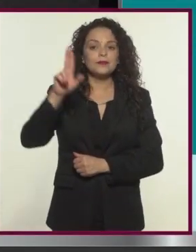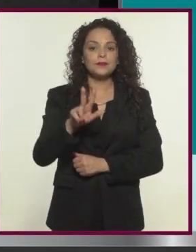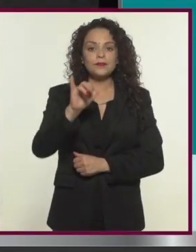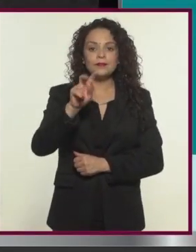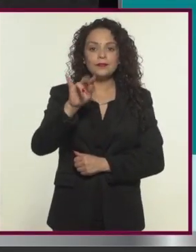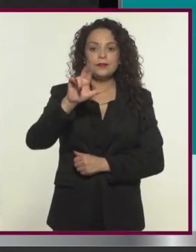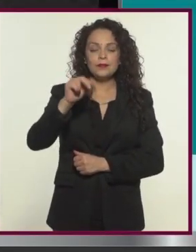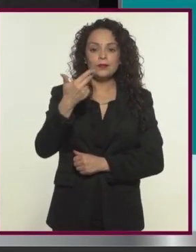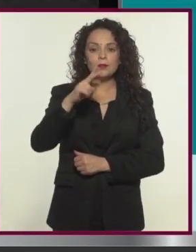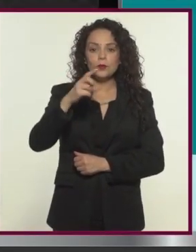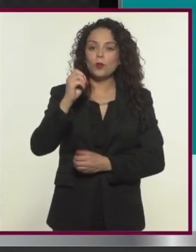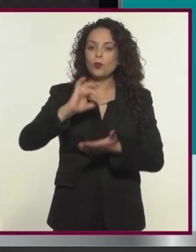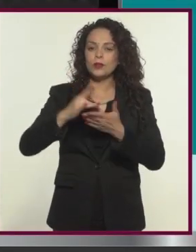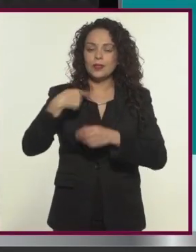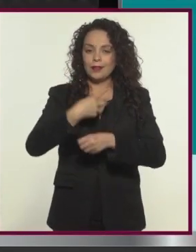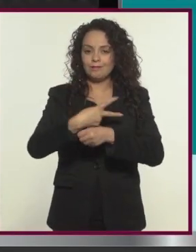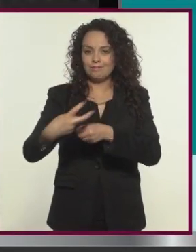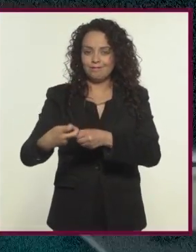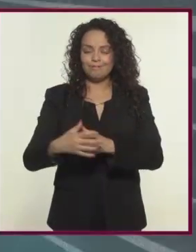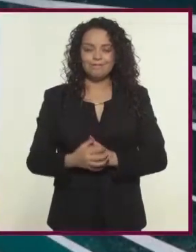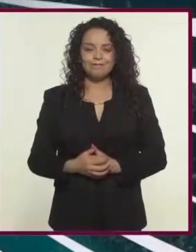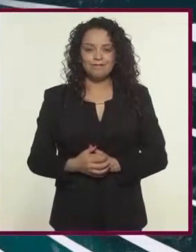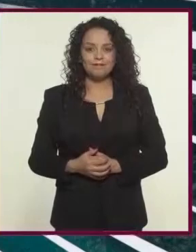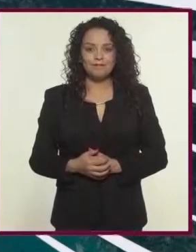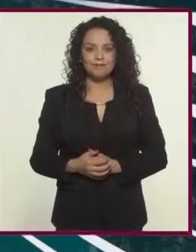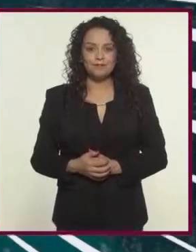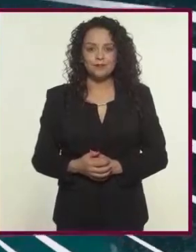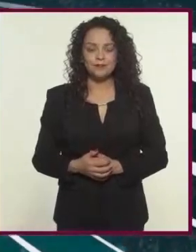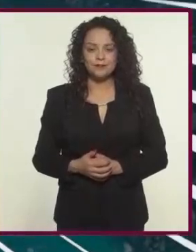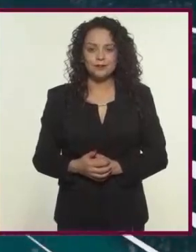Hola Viviana Yugo, muchas gracias por la invitación.